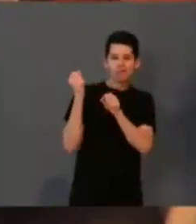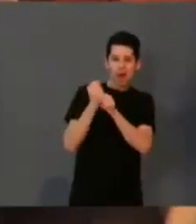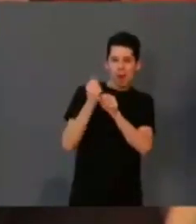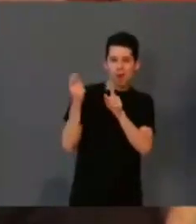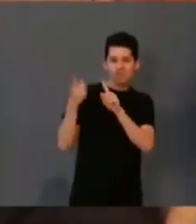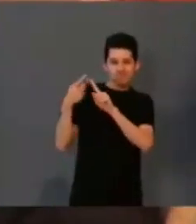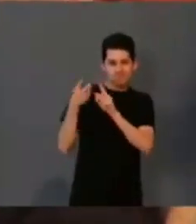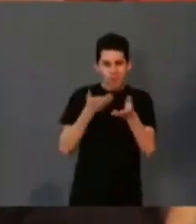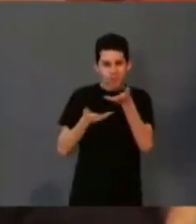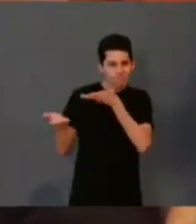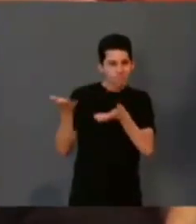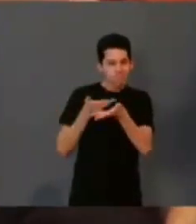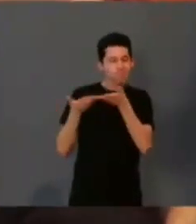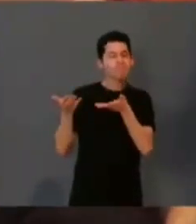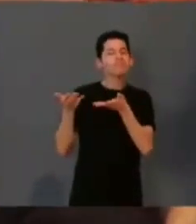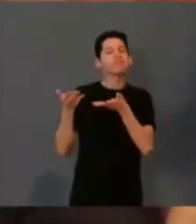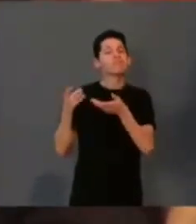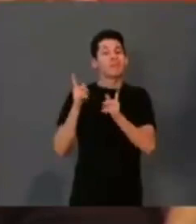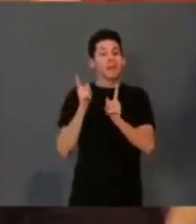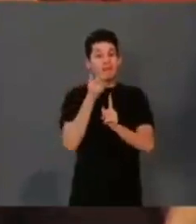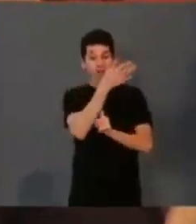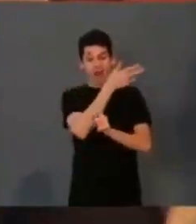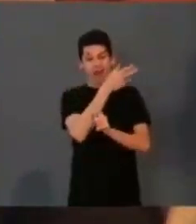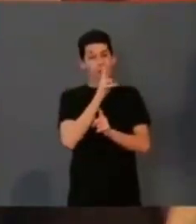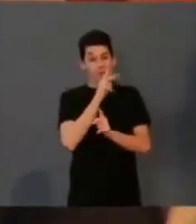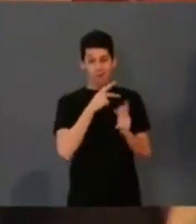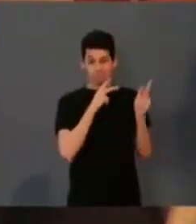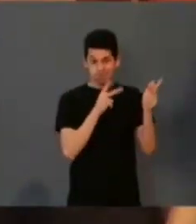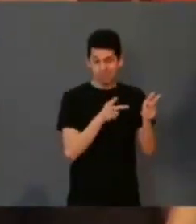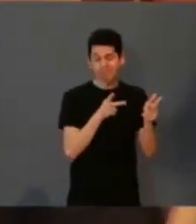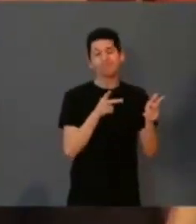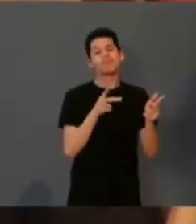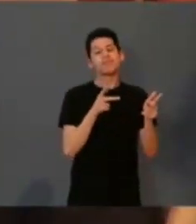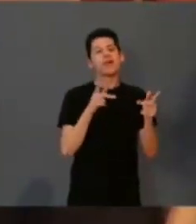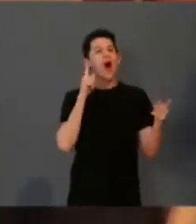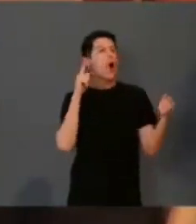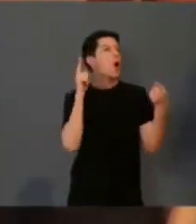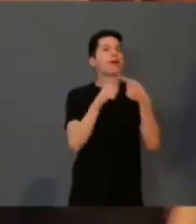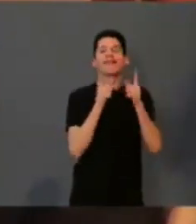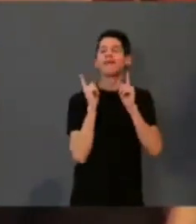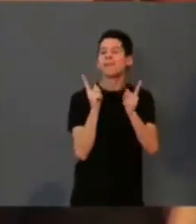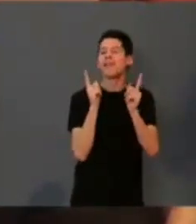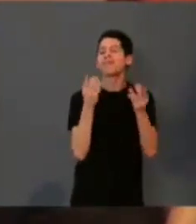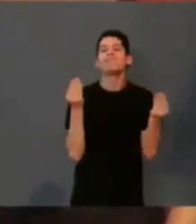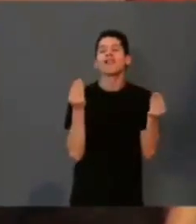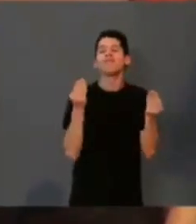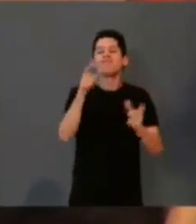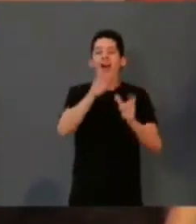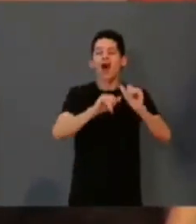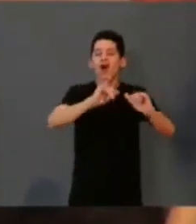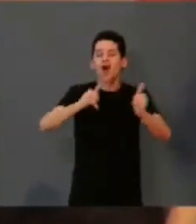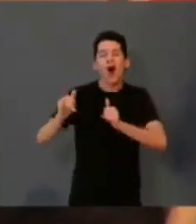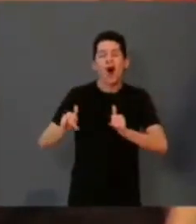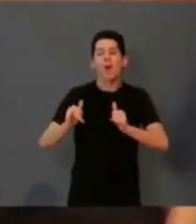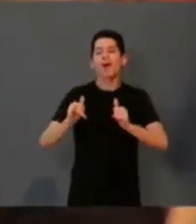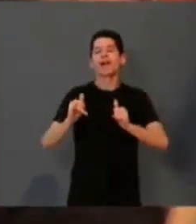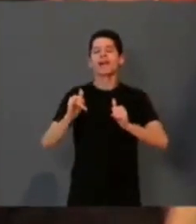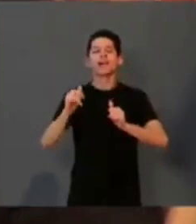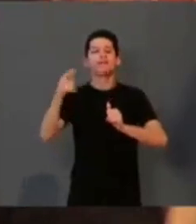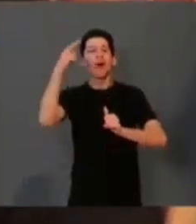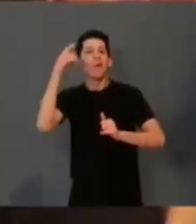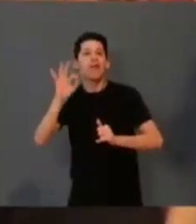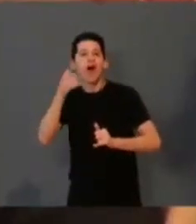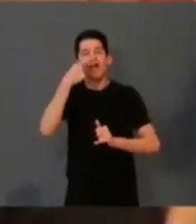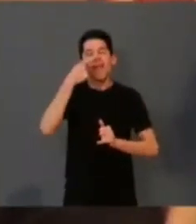como decía Luisa pudiendo además confluir en este objetivo que es lograr que es la voz de la juventudes y las adolescencias